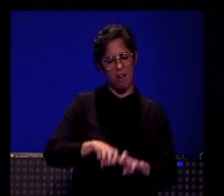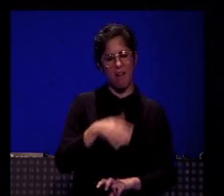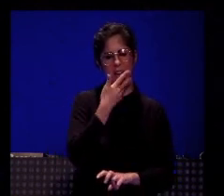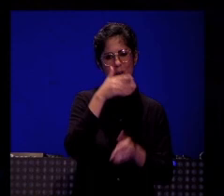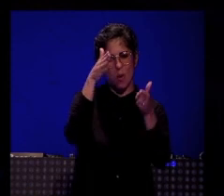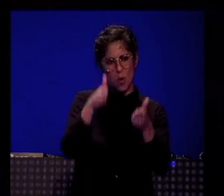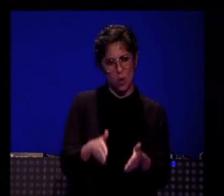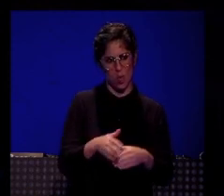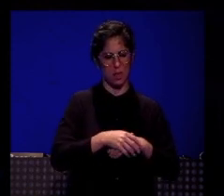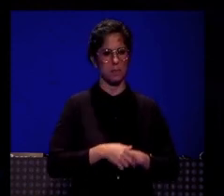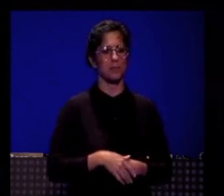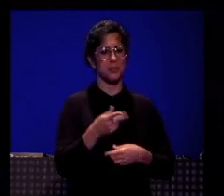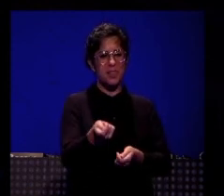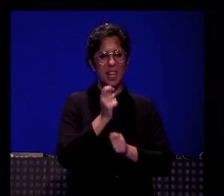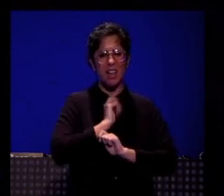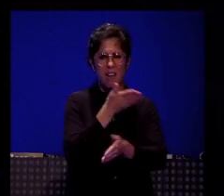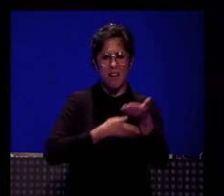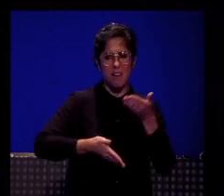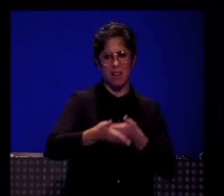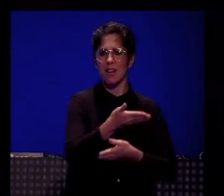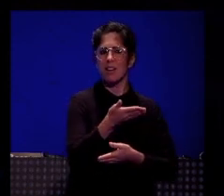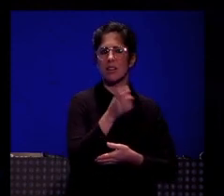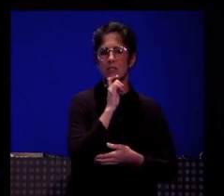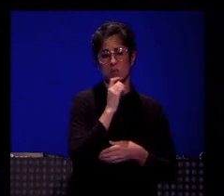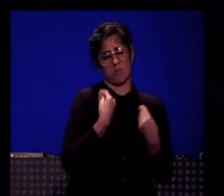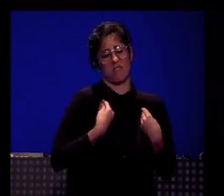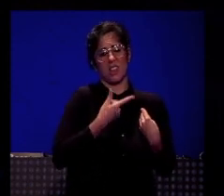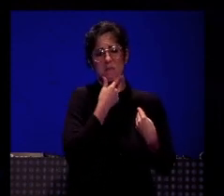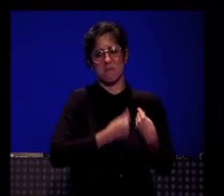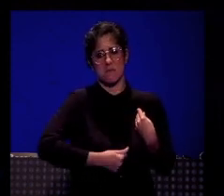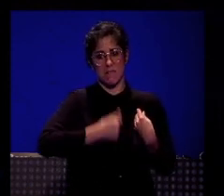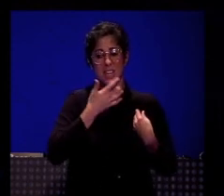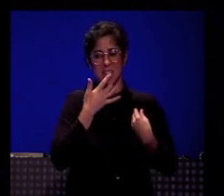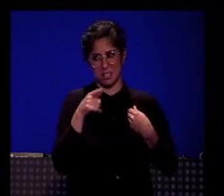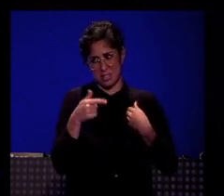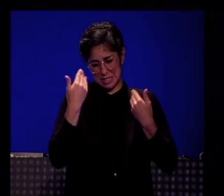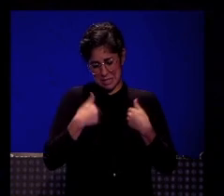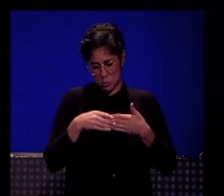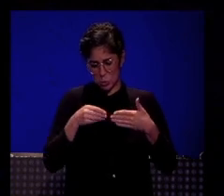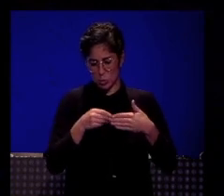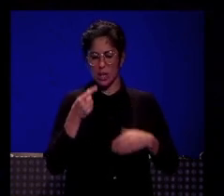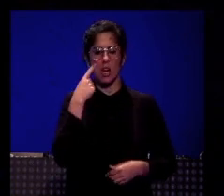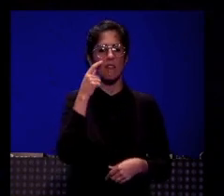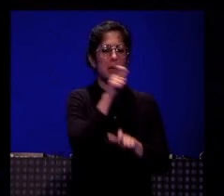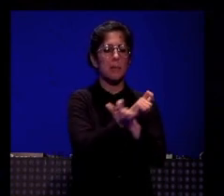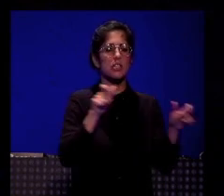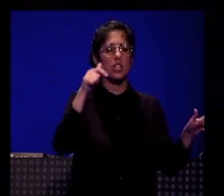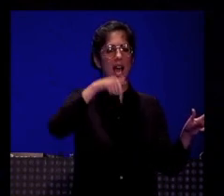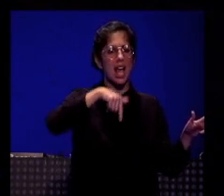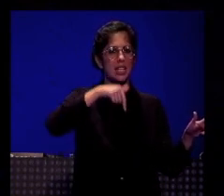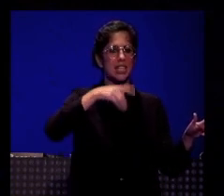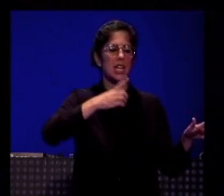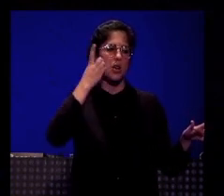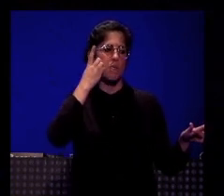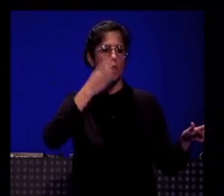vamos a recibir a cambio pues nos van a hacer la vida mucho más fácil cuántos usuarios de aquí son amantes de los iphone vale de apple